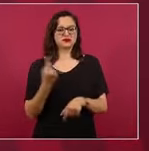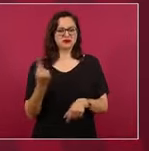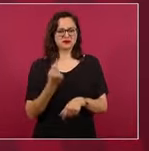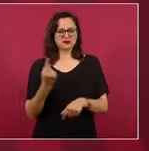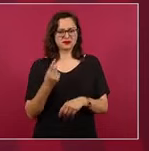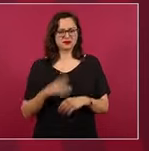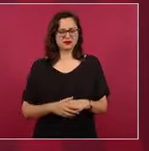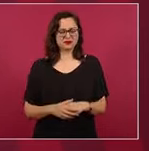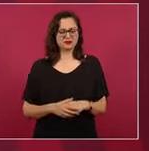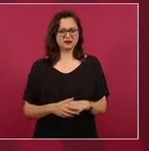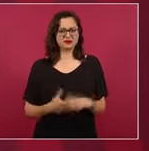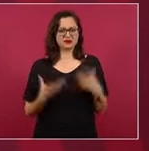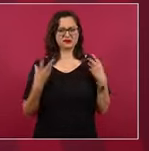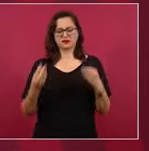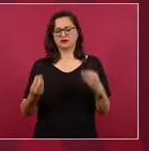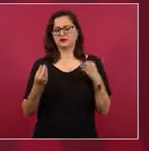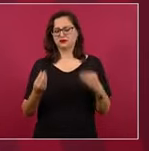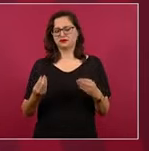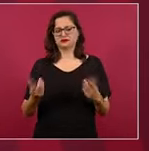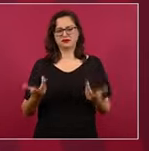¿Por qué tantos regidores?